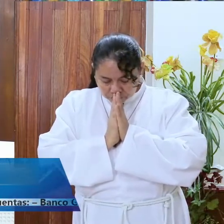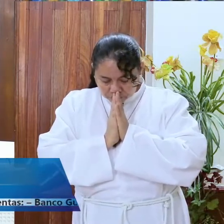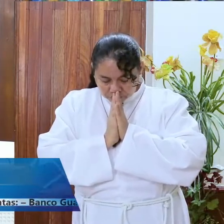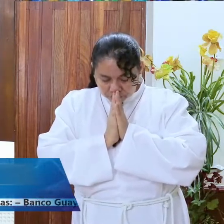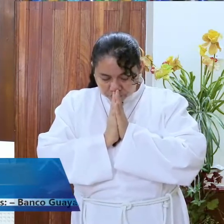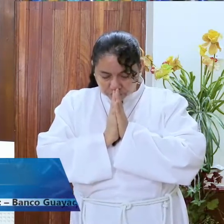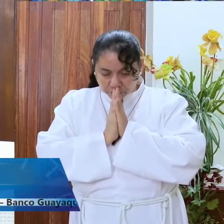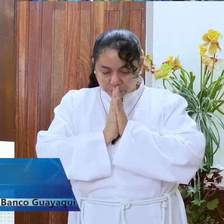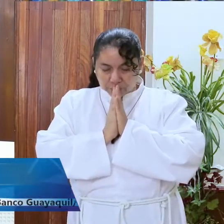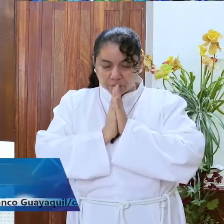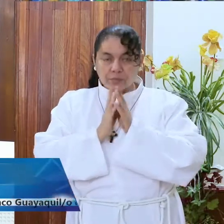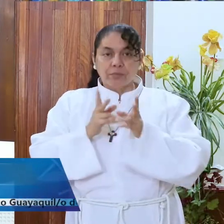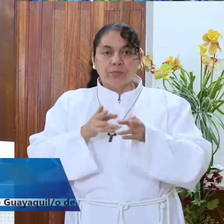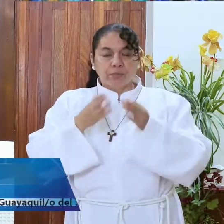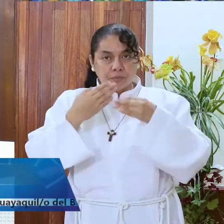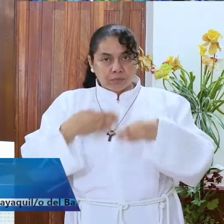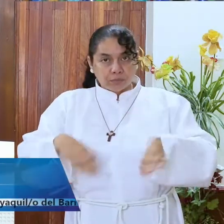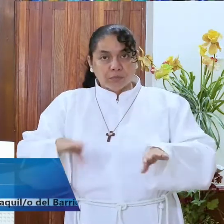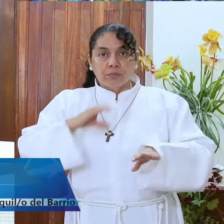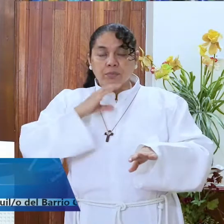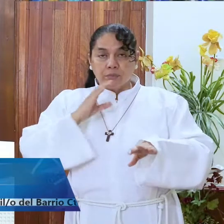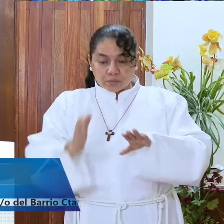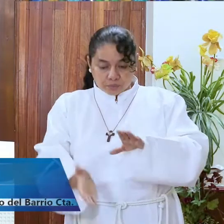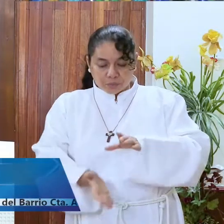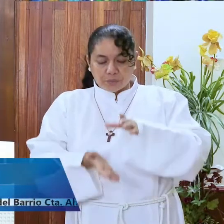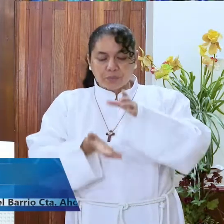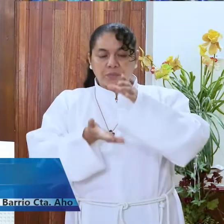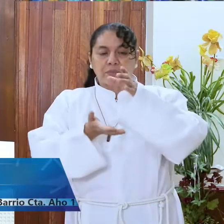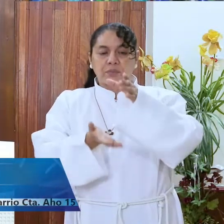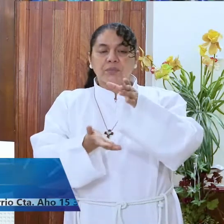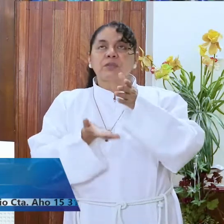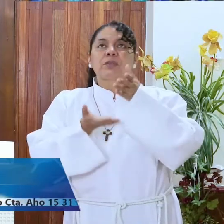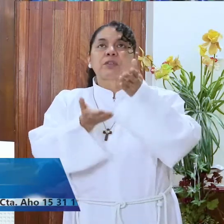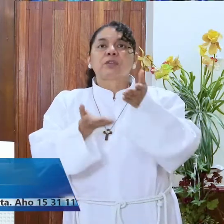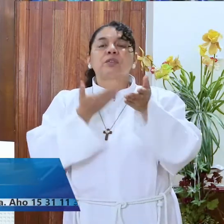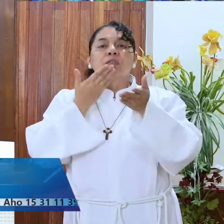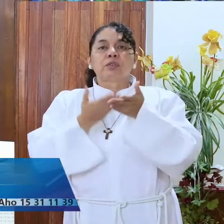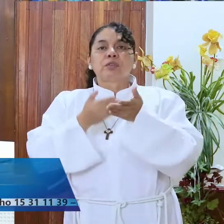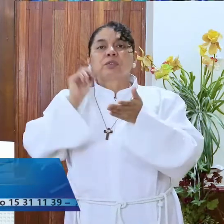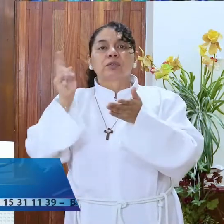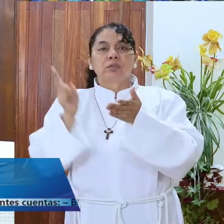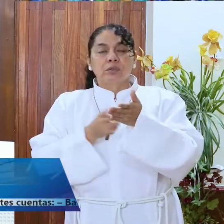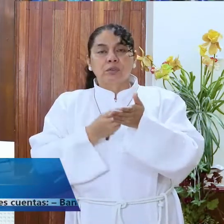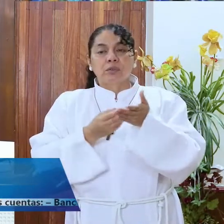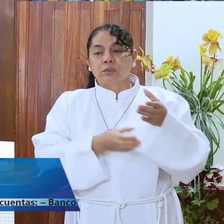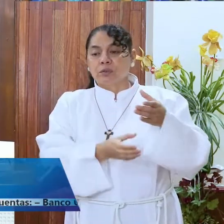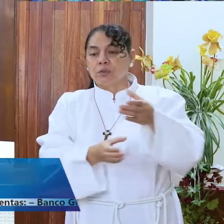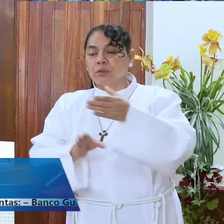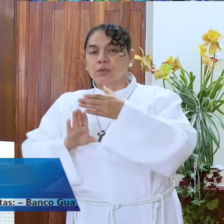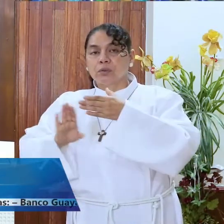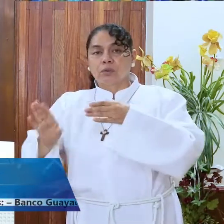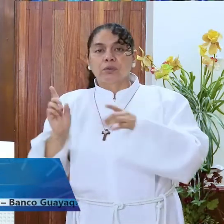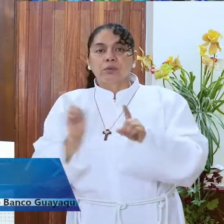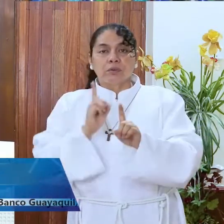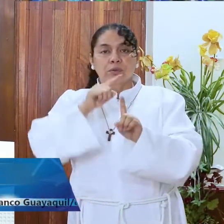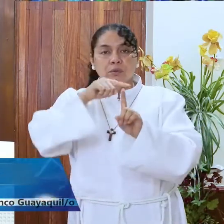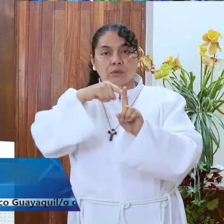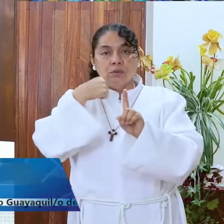debido a modo acabada la cena tomo el cáliz y dándote gracias de nuevo lo paso a sus discípulos diciendo